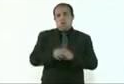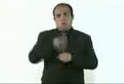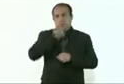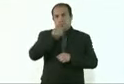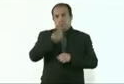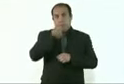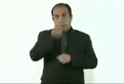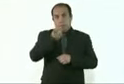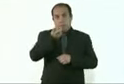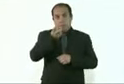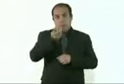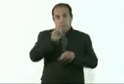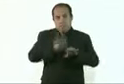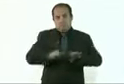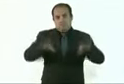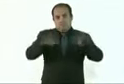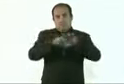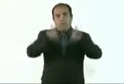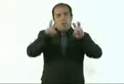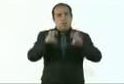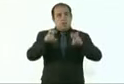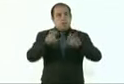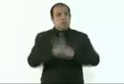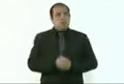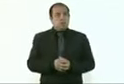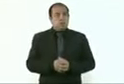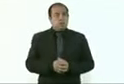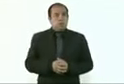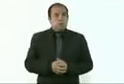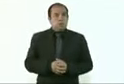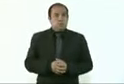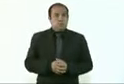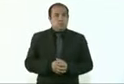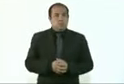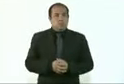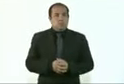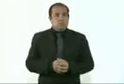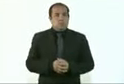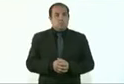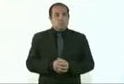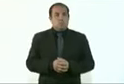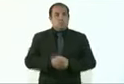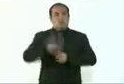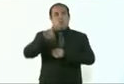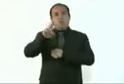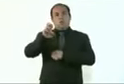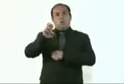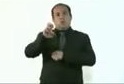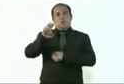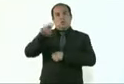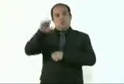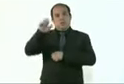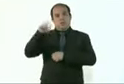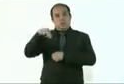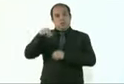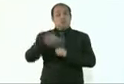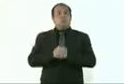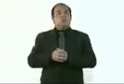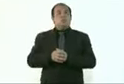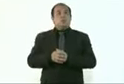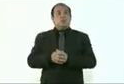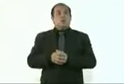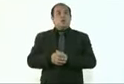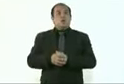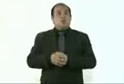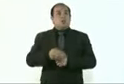muy importante, el tema de la revocación de mandato, que es el 10 de abril,